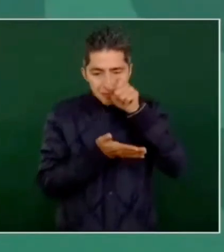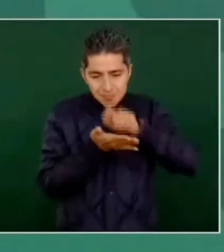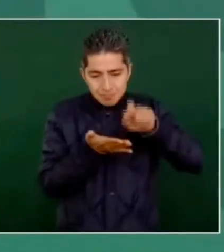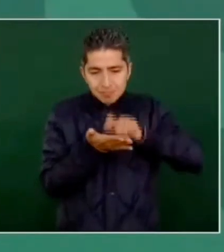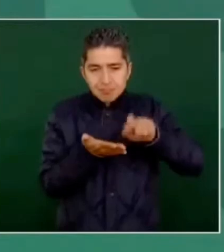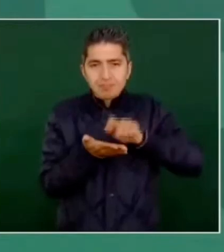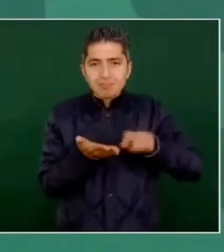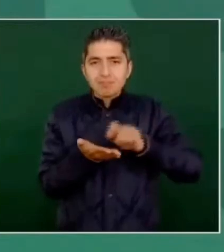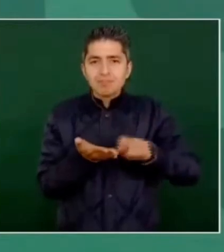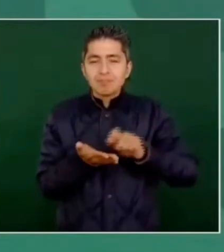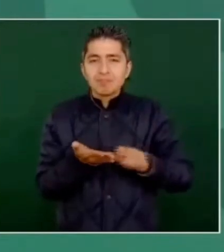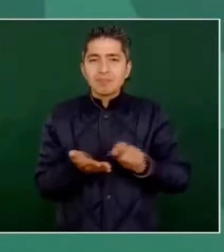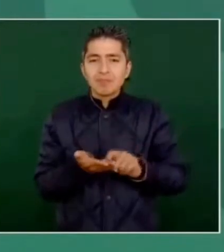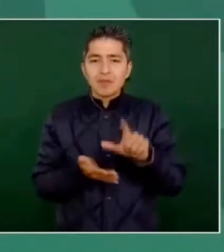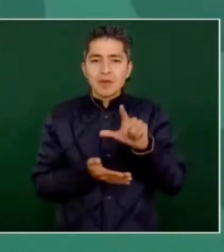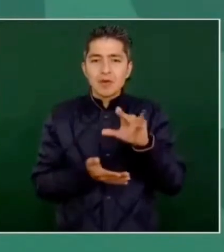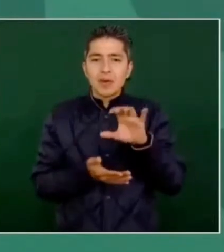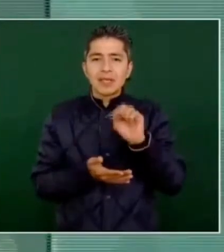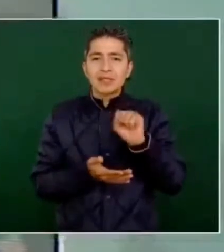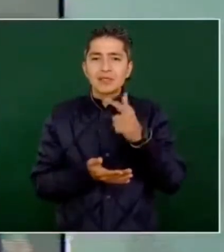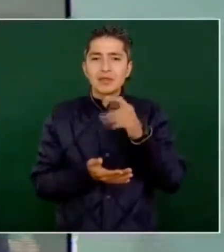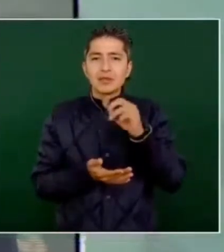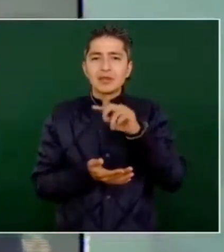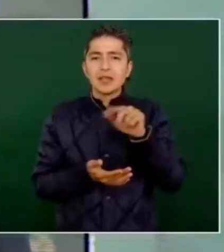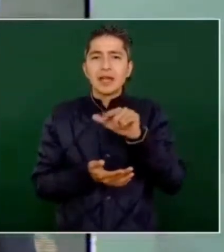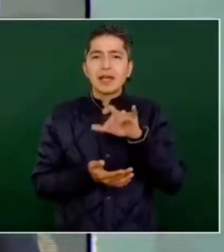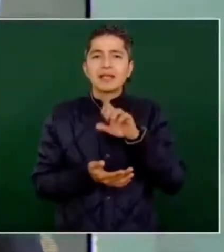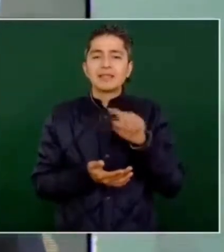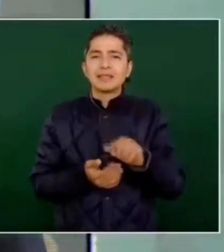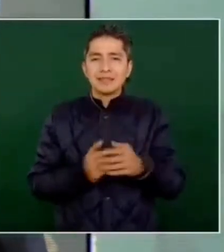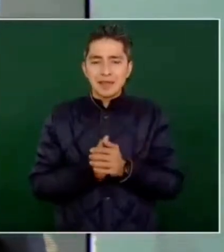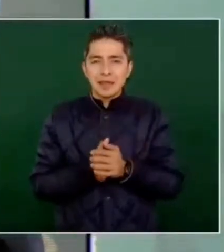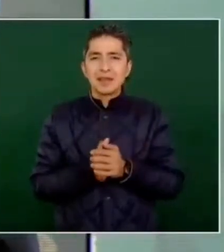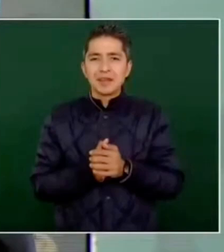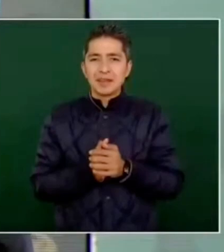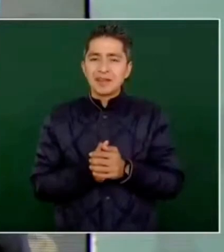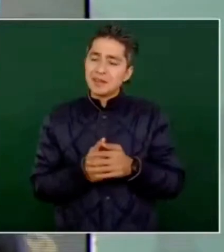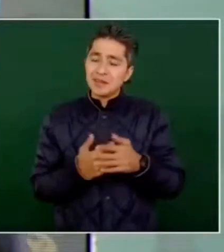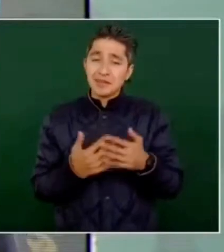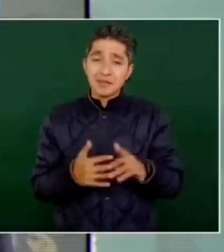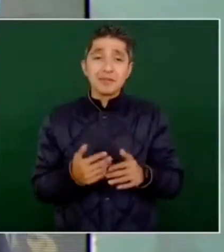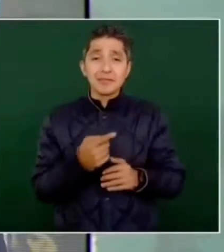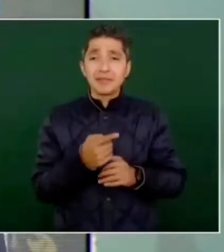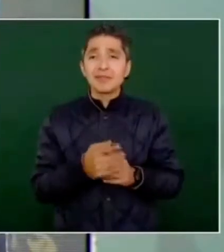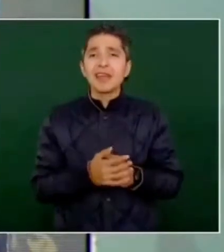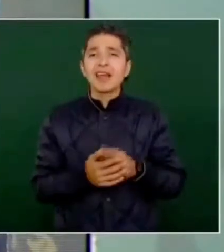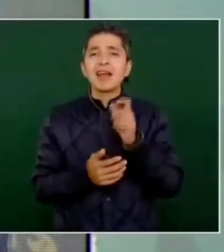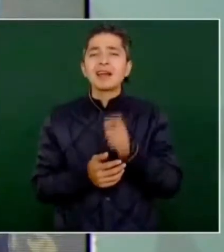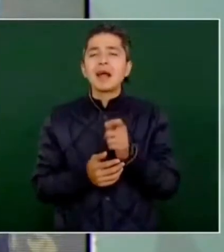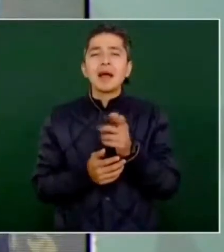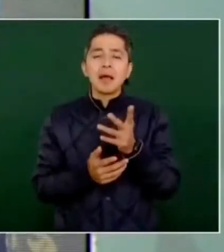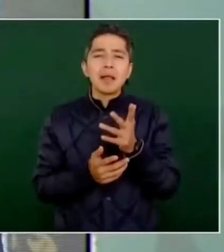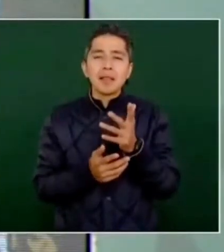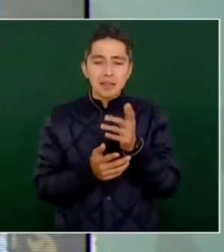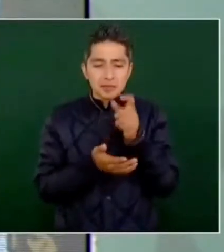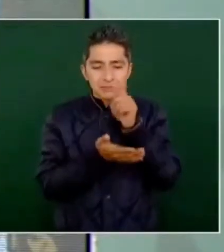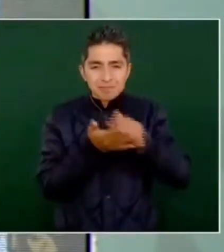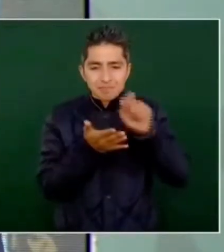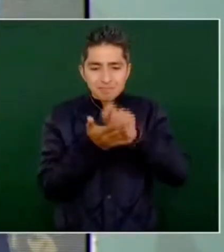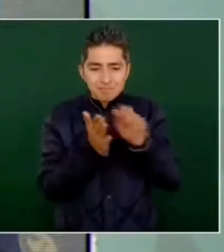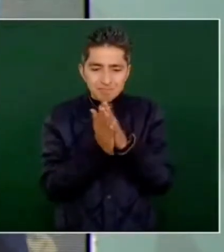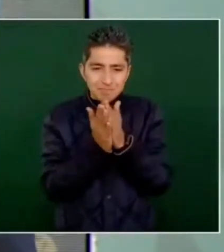don Luis González. Pueblo en Vilo es una novela que le recomiendo a los